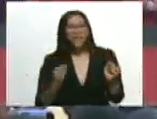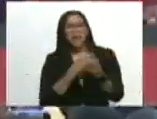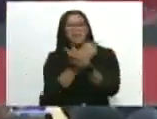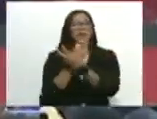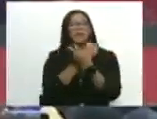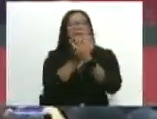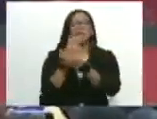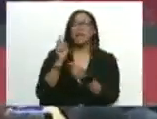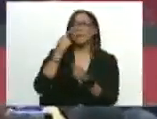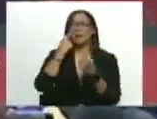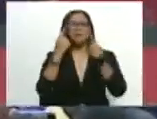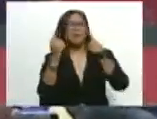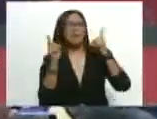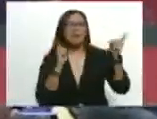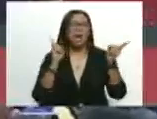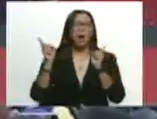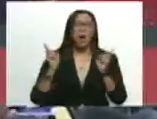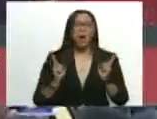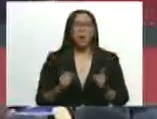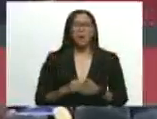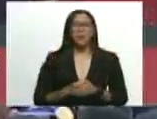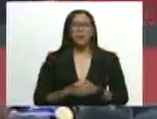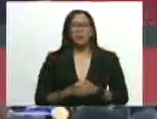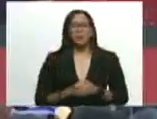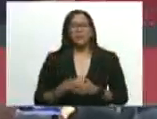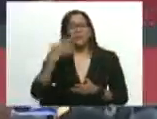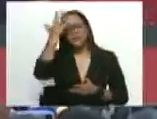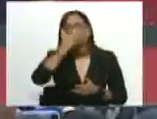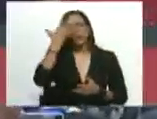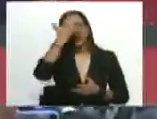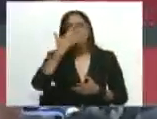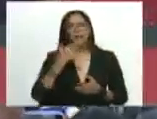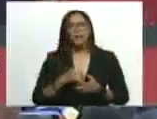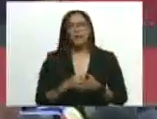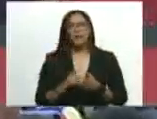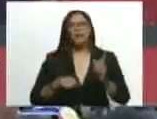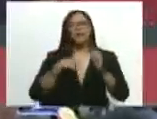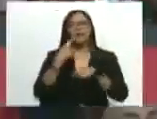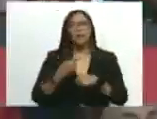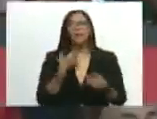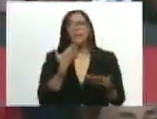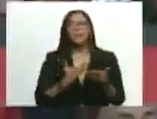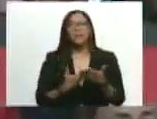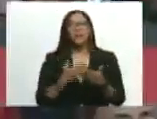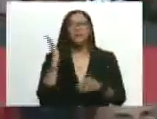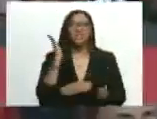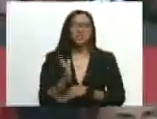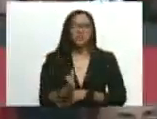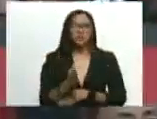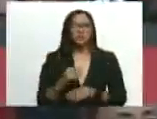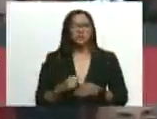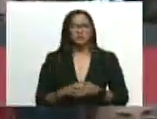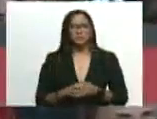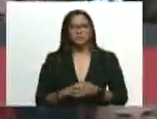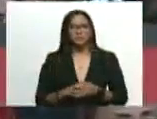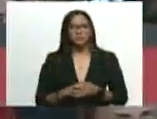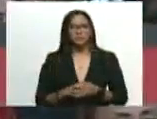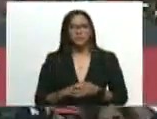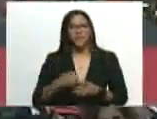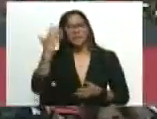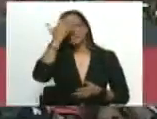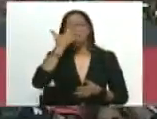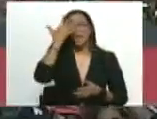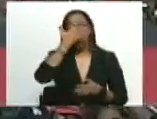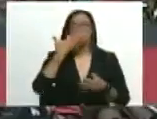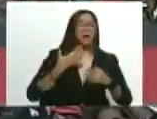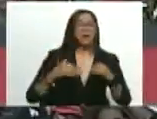y al otro y al otro se lavaron la cara después que pidieron sanciones se lavaron la cara